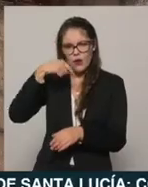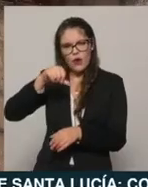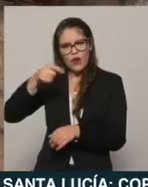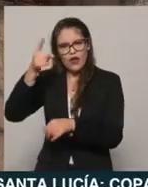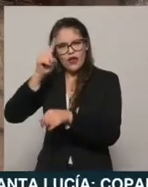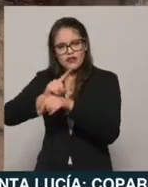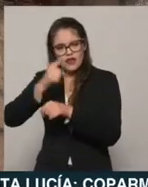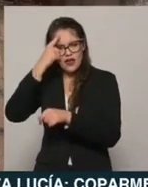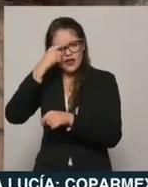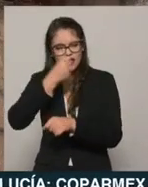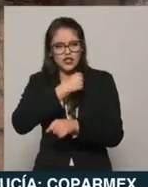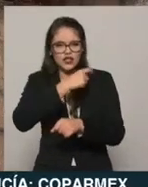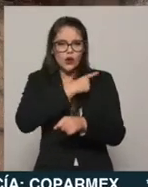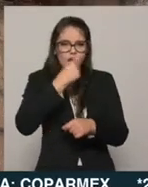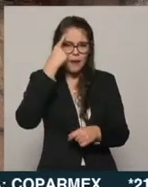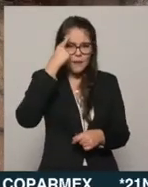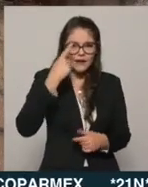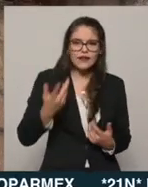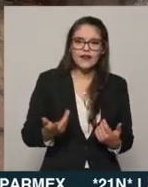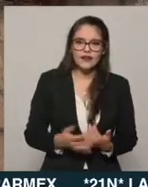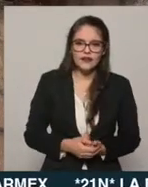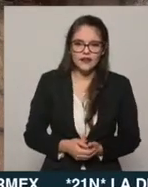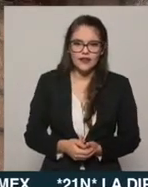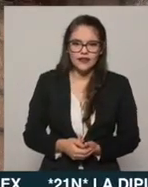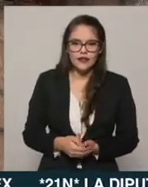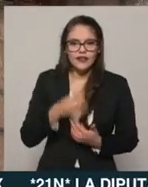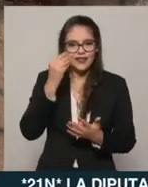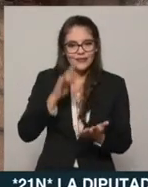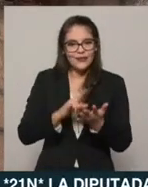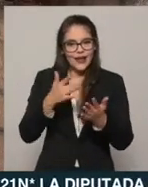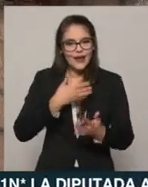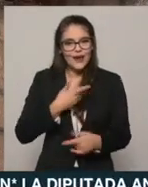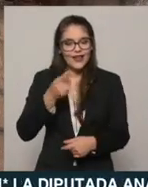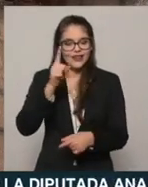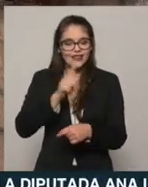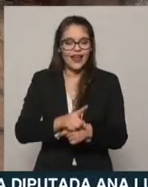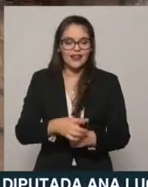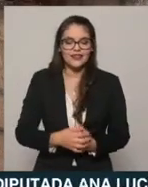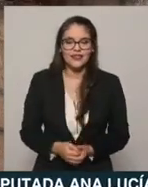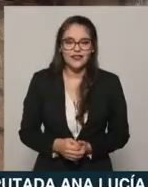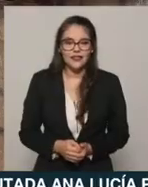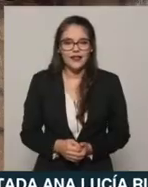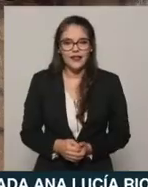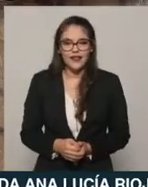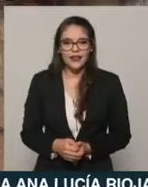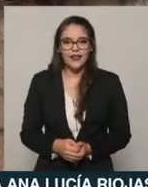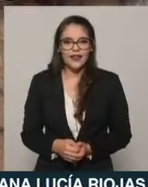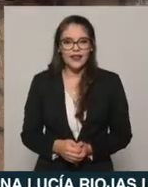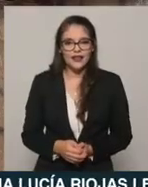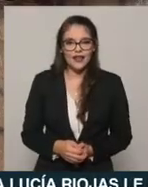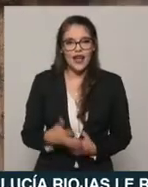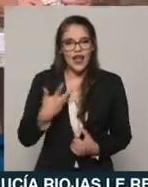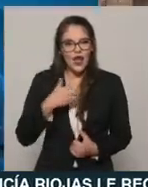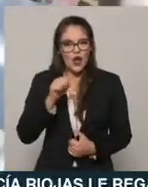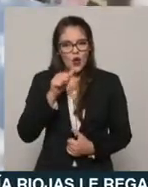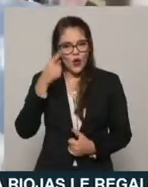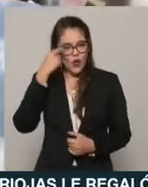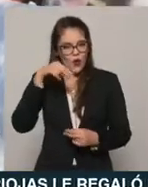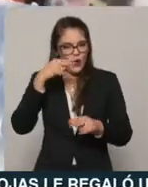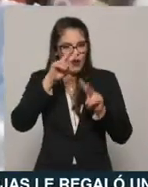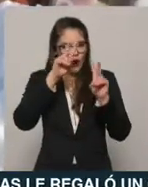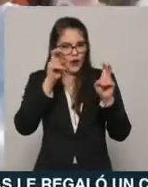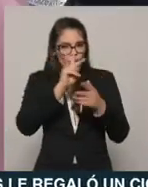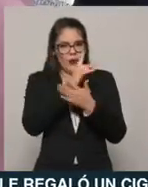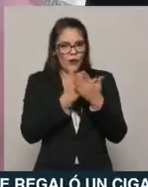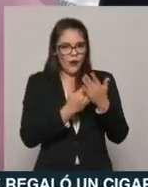Mental? Muy buenos días, muchas gracias. Gracias a ti. Sí, mira, hay una campaña que se llama Haz una pregunta,